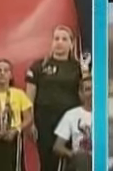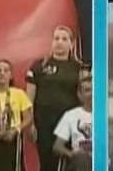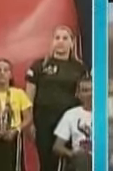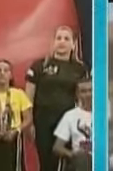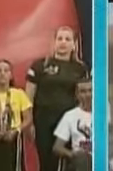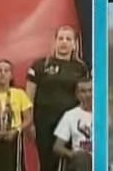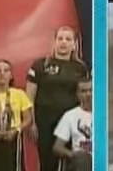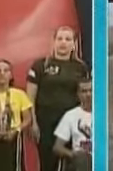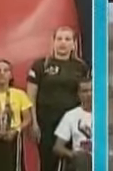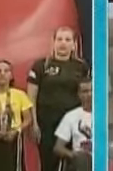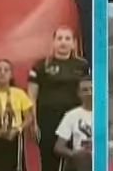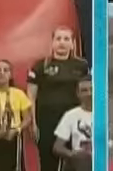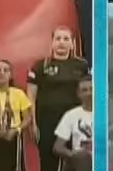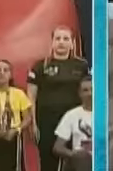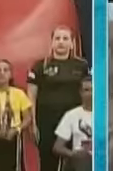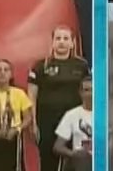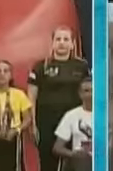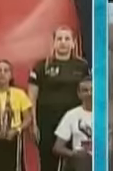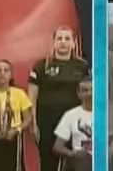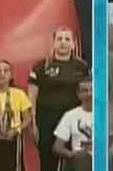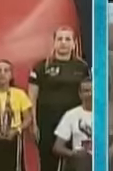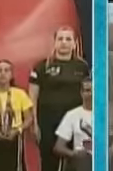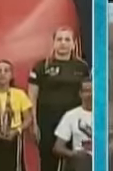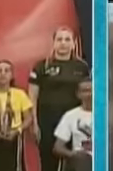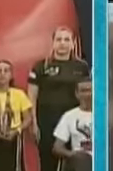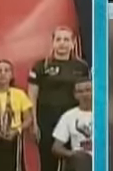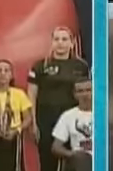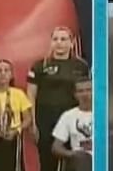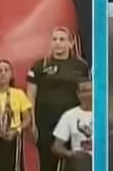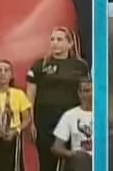volverán. No volverán.